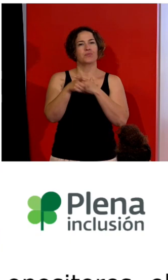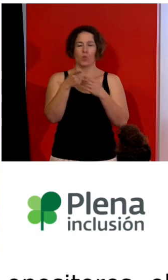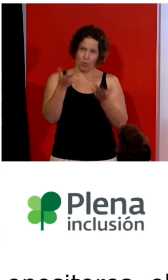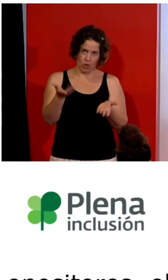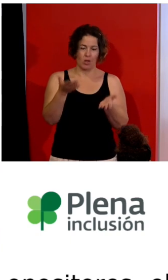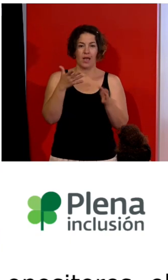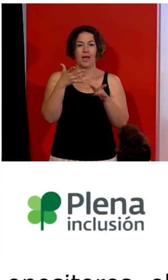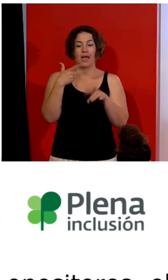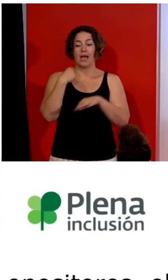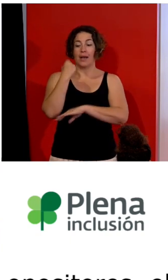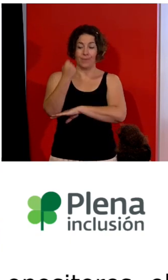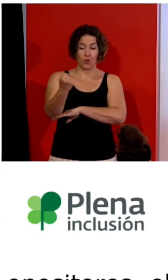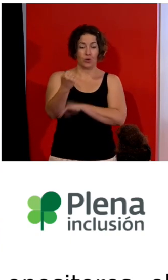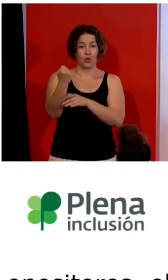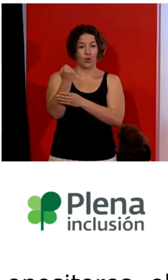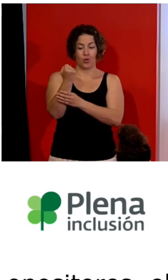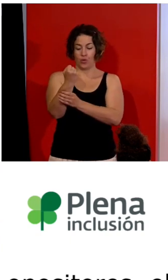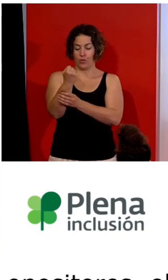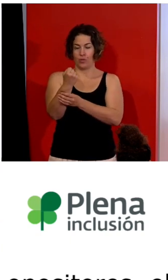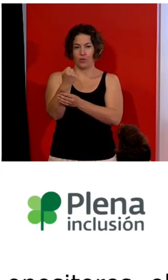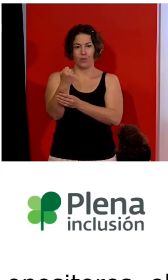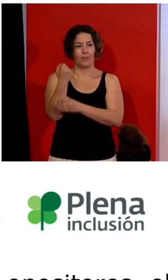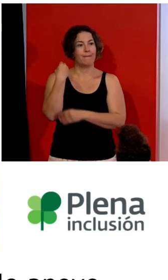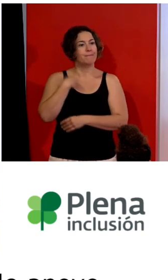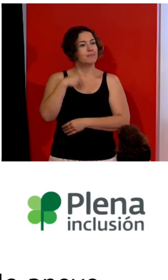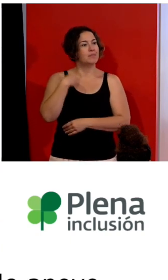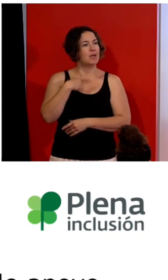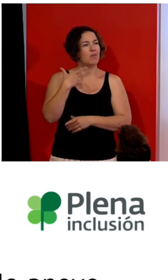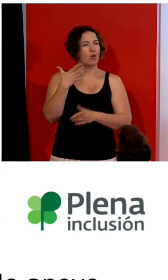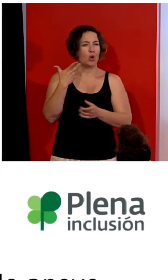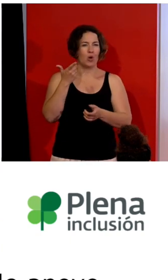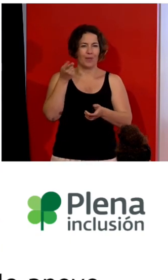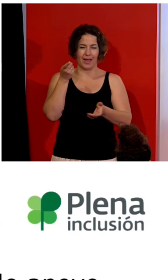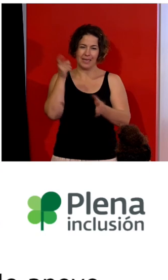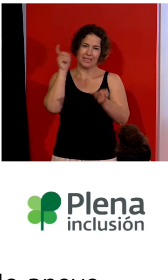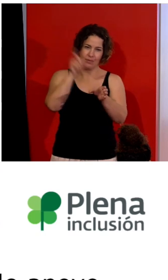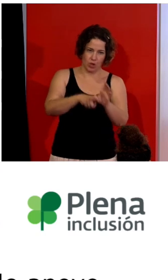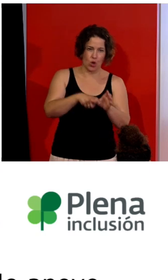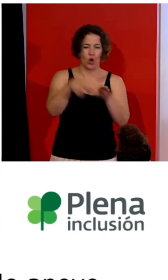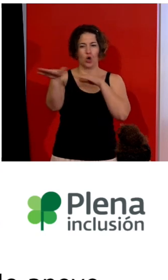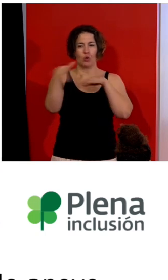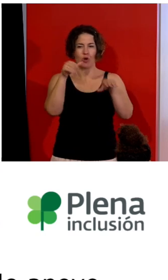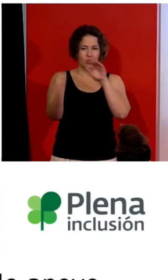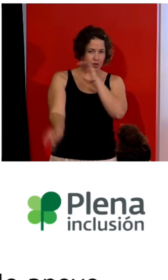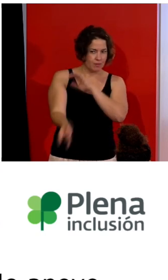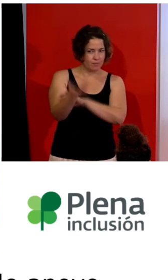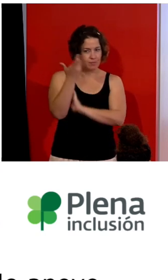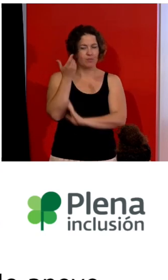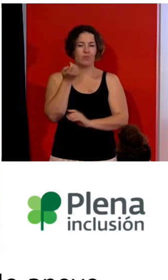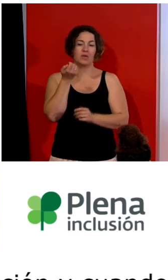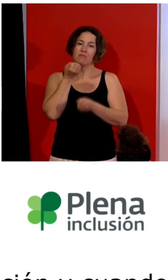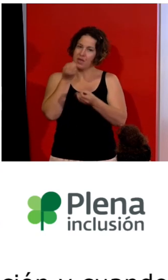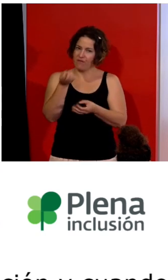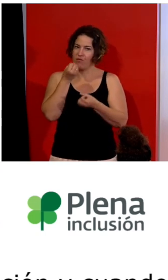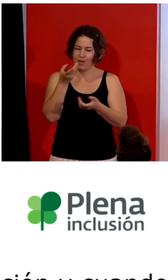de apoyo en la, cuando se hace todo el proceso de inscripción y cuando sale la convocatoria y de ir informando